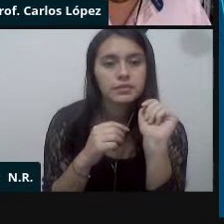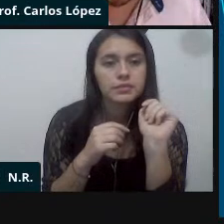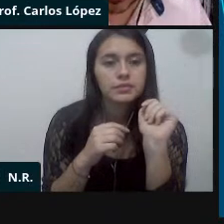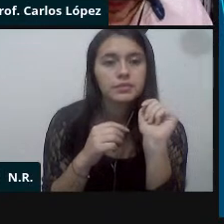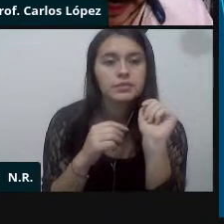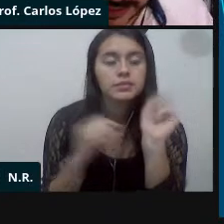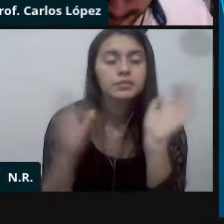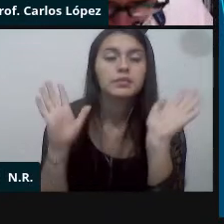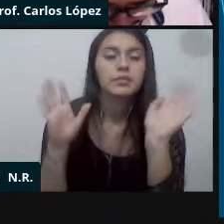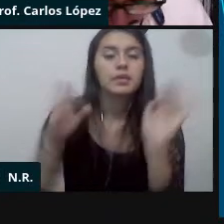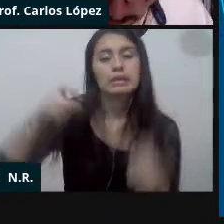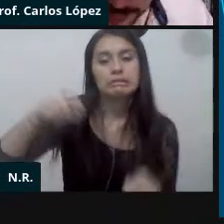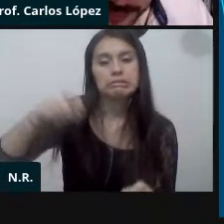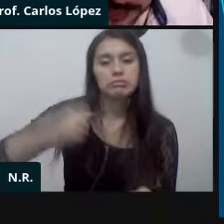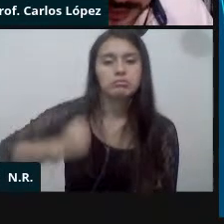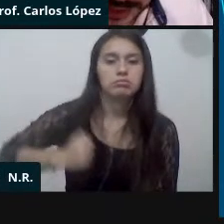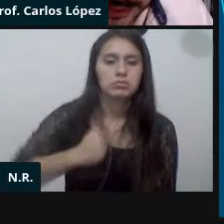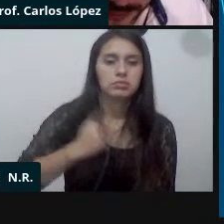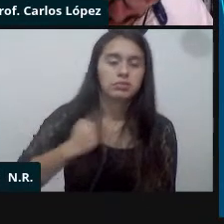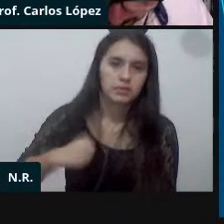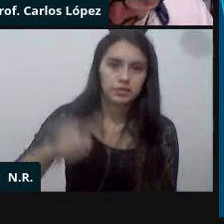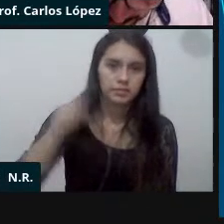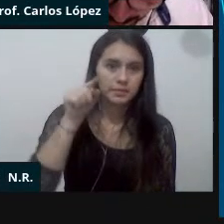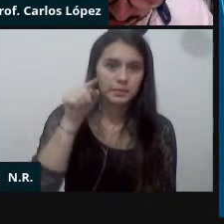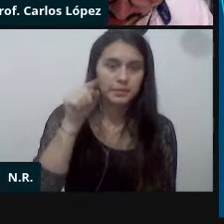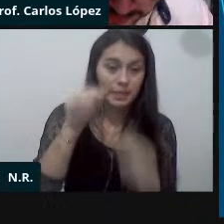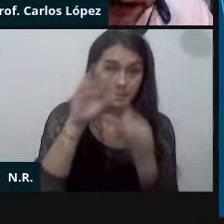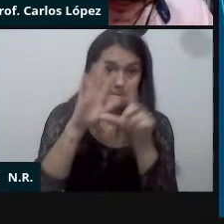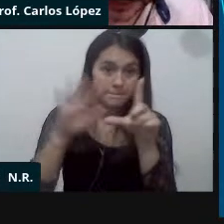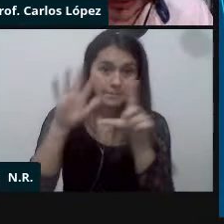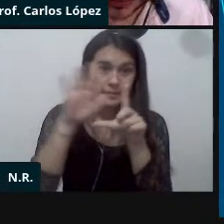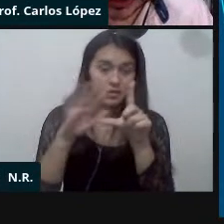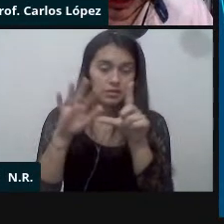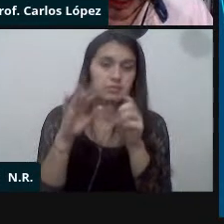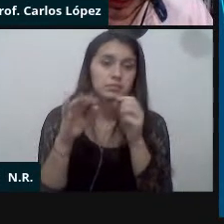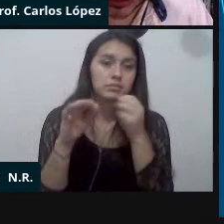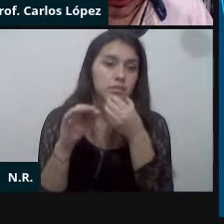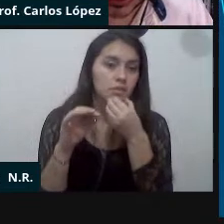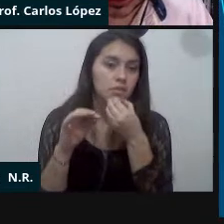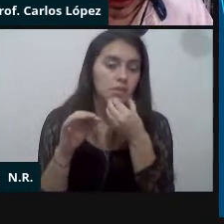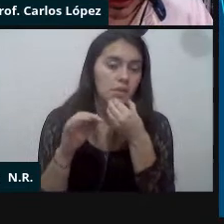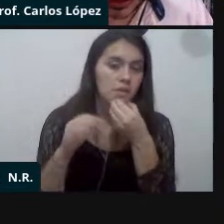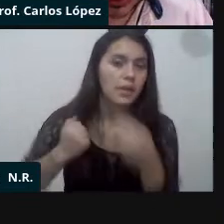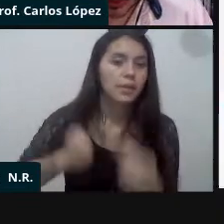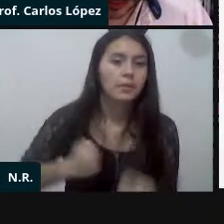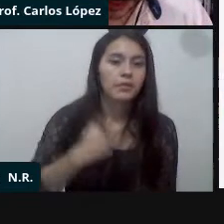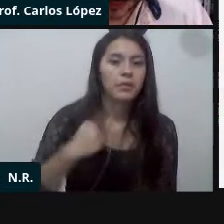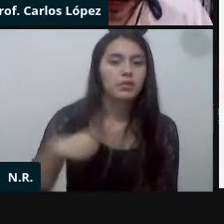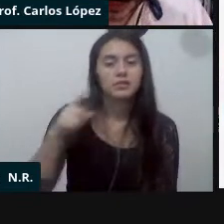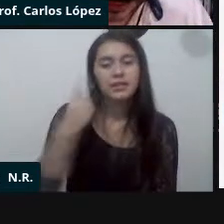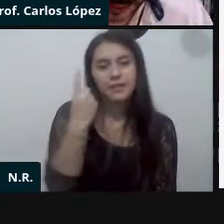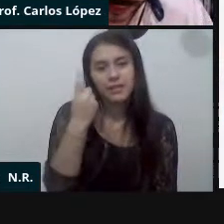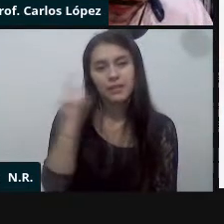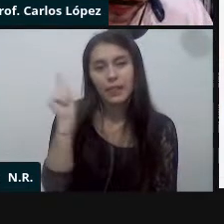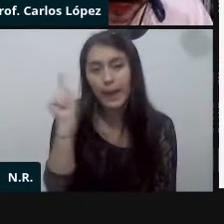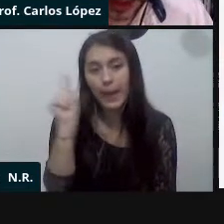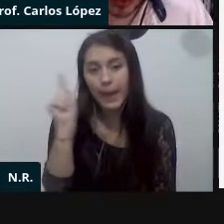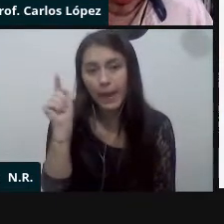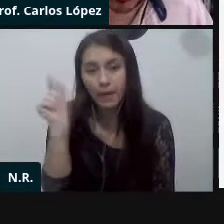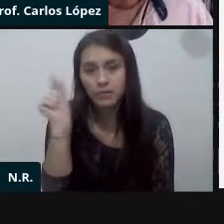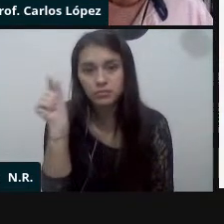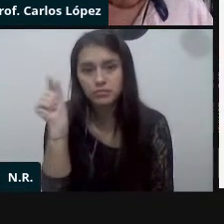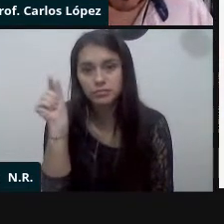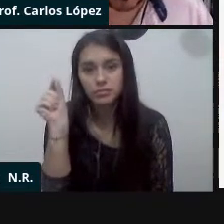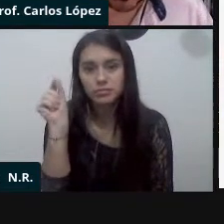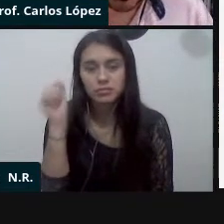Entonces necesitamos que ese video, ustedes lo... Primero, las personas que no están suscritas al canal, se suscriban justo